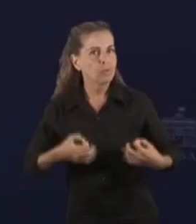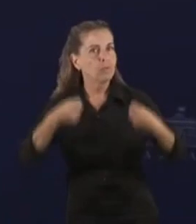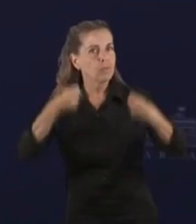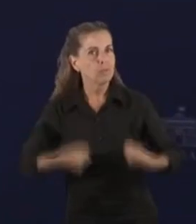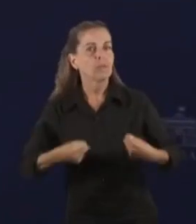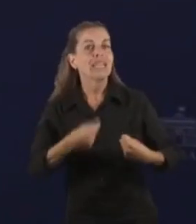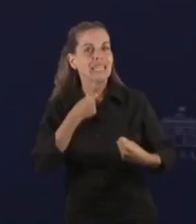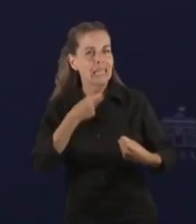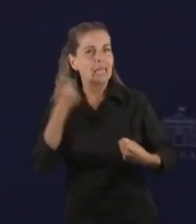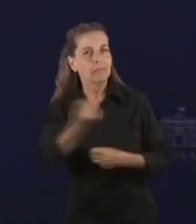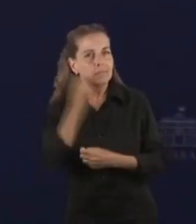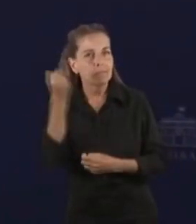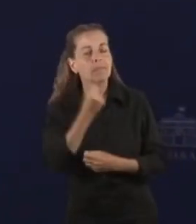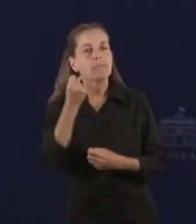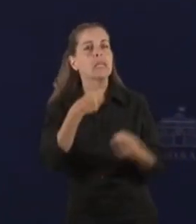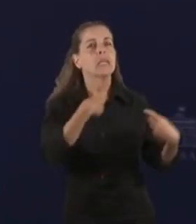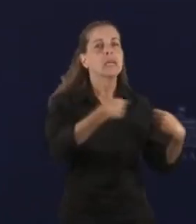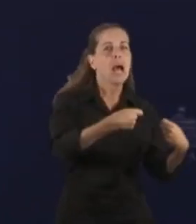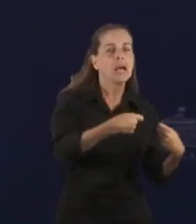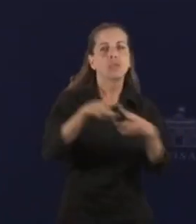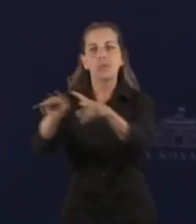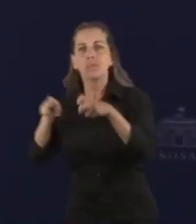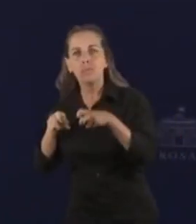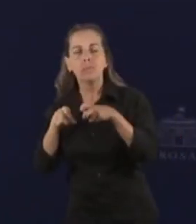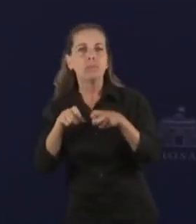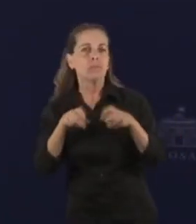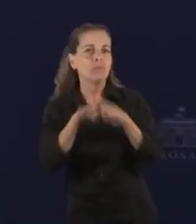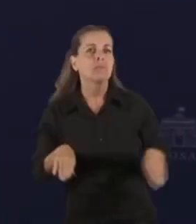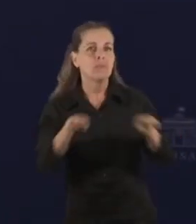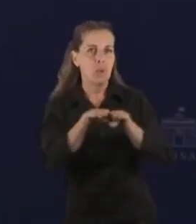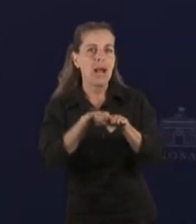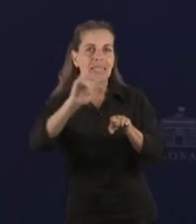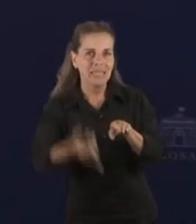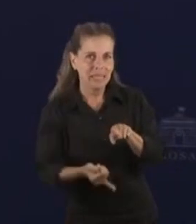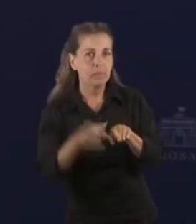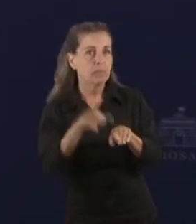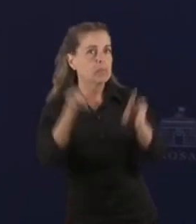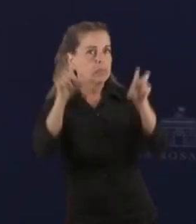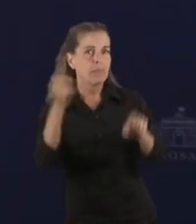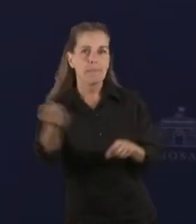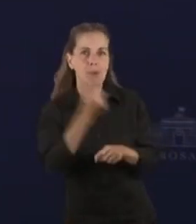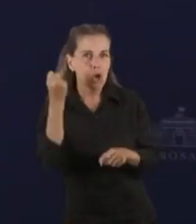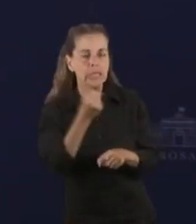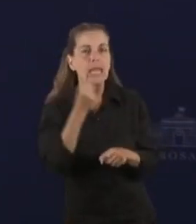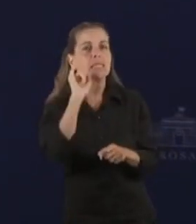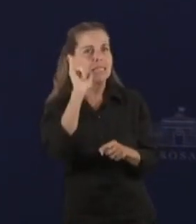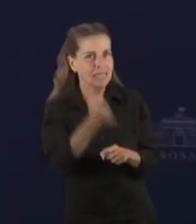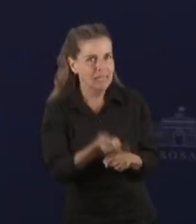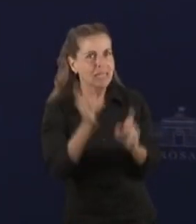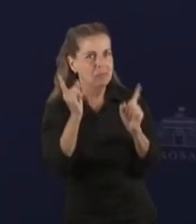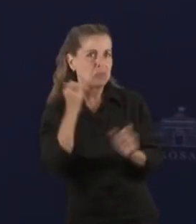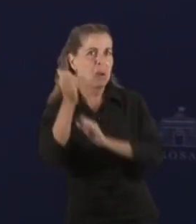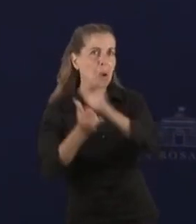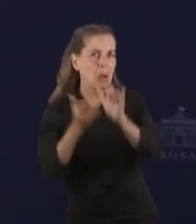déficit cero un compromiso que es absolutamente irrenunciable ya lo he comentado en varias oportunidades también el presidente y los